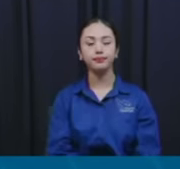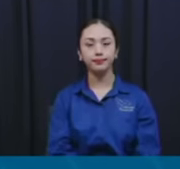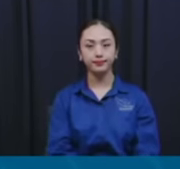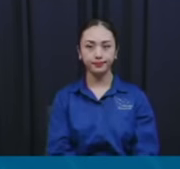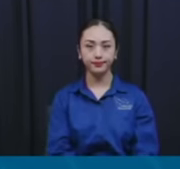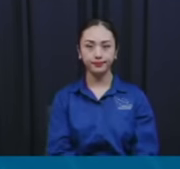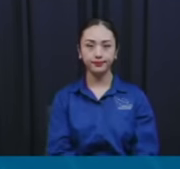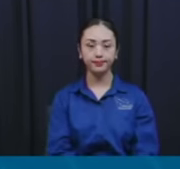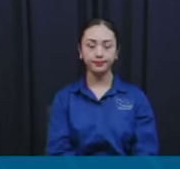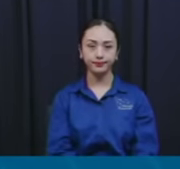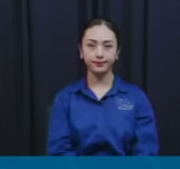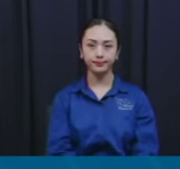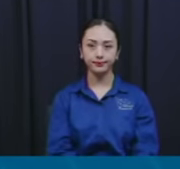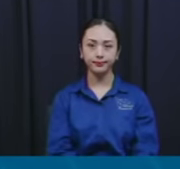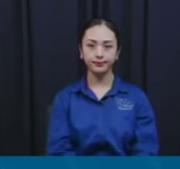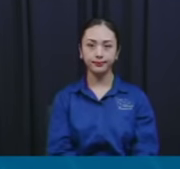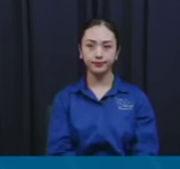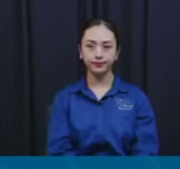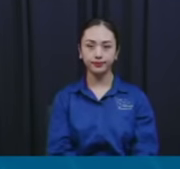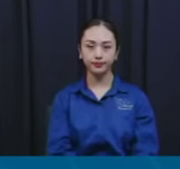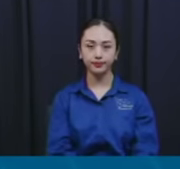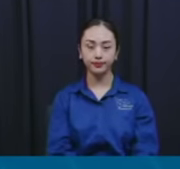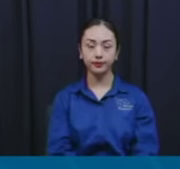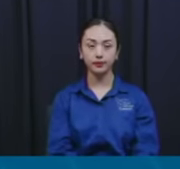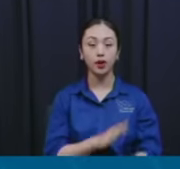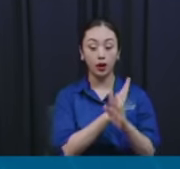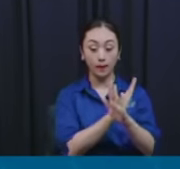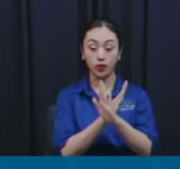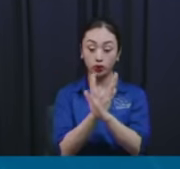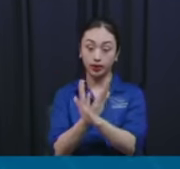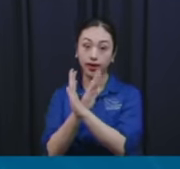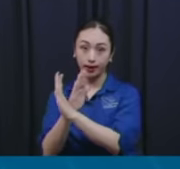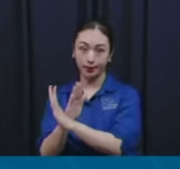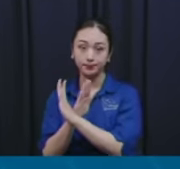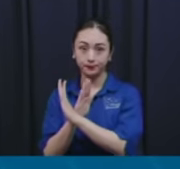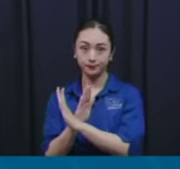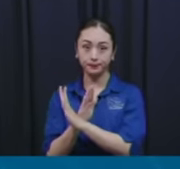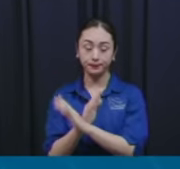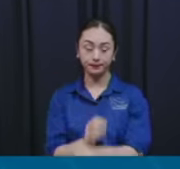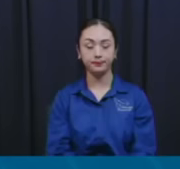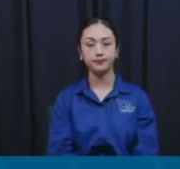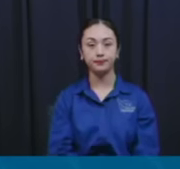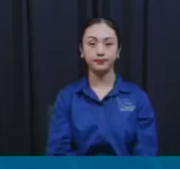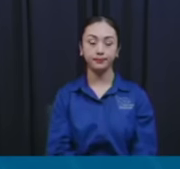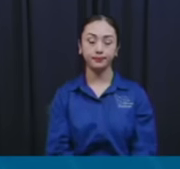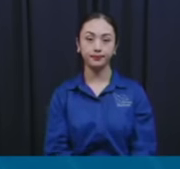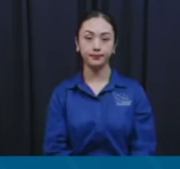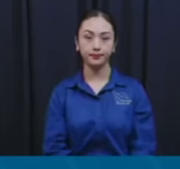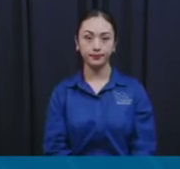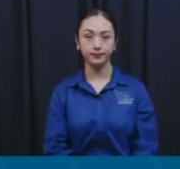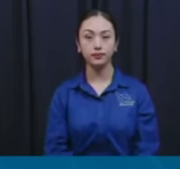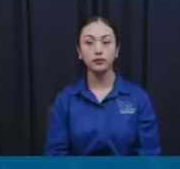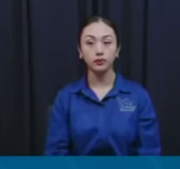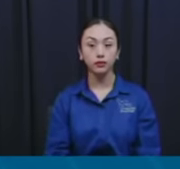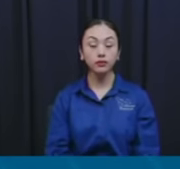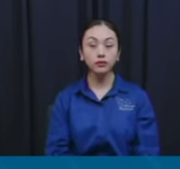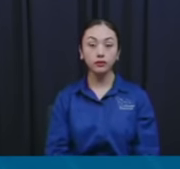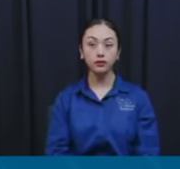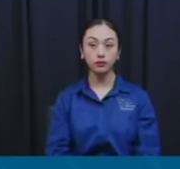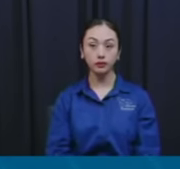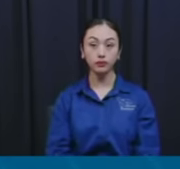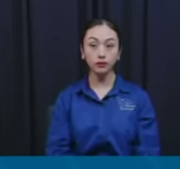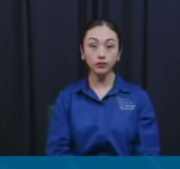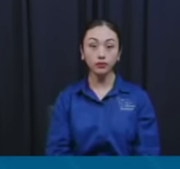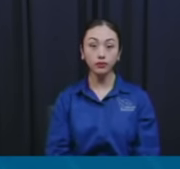ellos le dicen the keeper the keeper eso a ahí se mira los que guardan